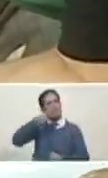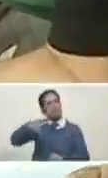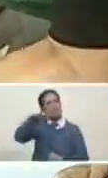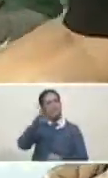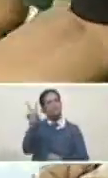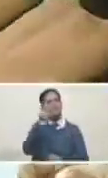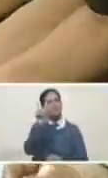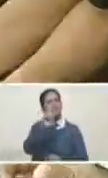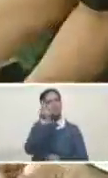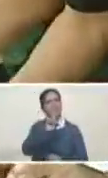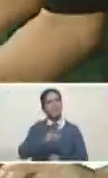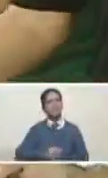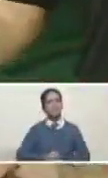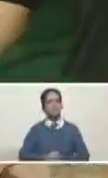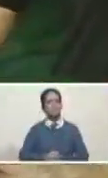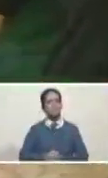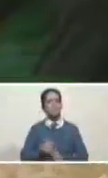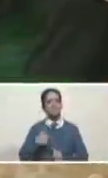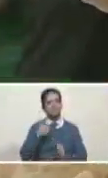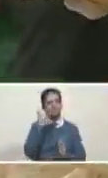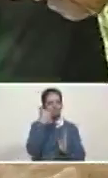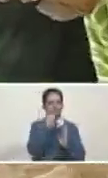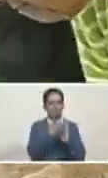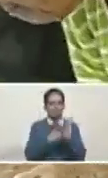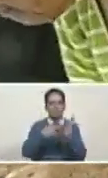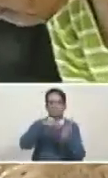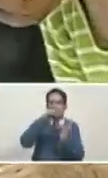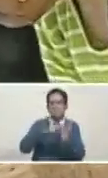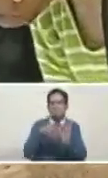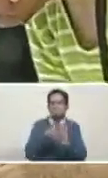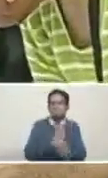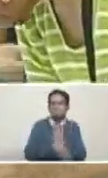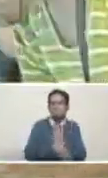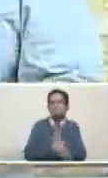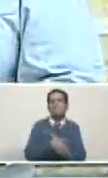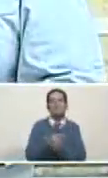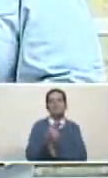Venezuela. Acabo de firmar diciendo